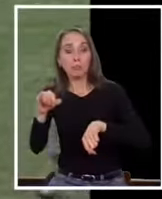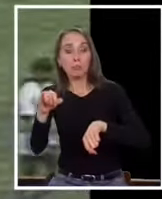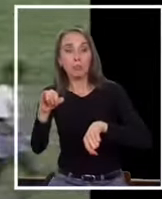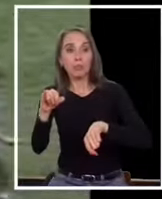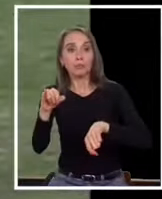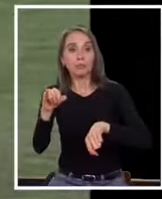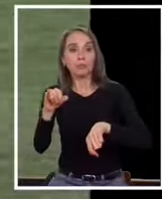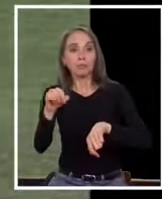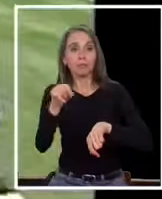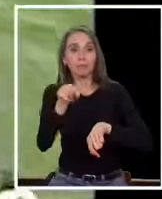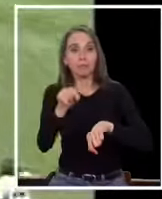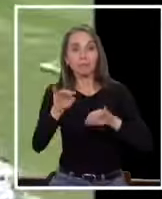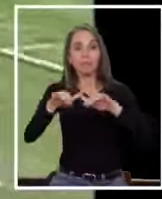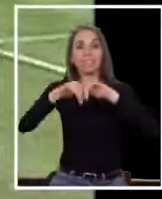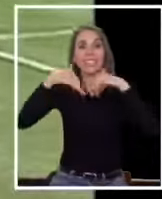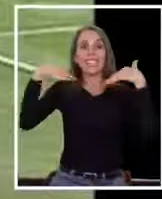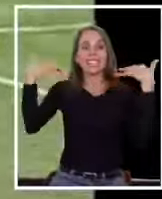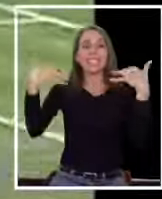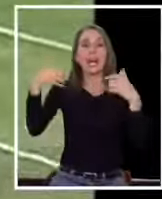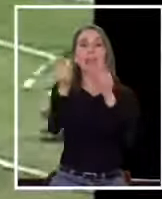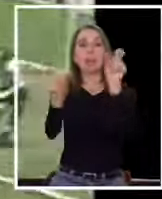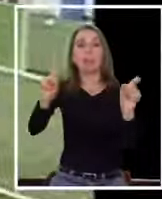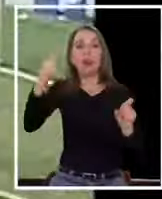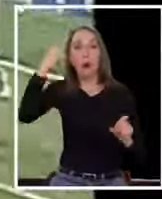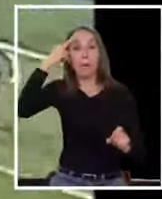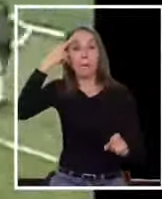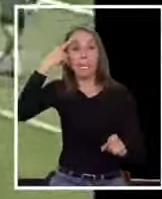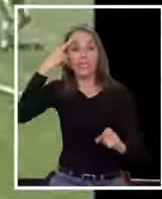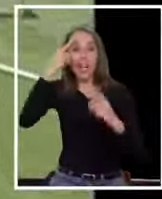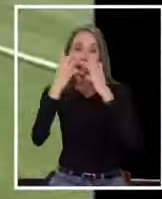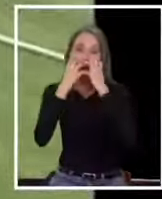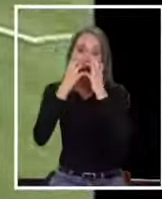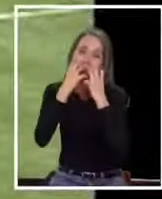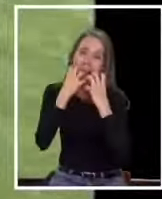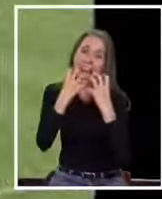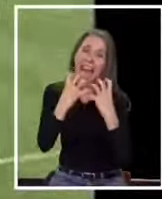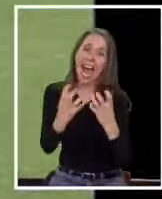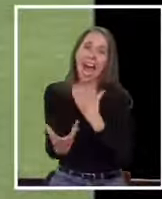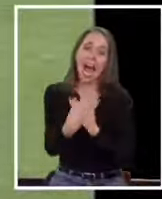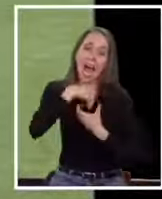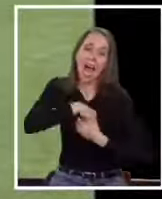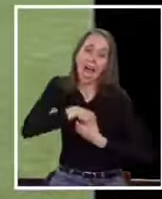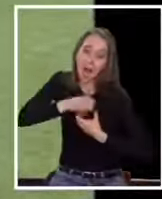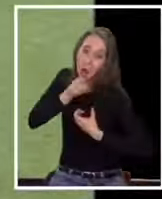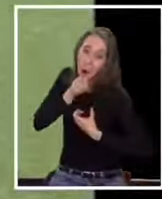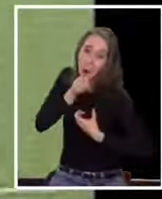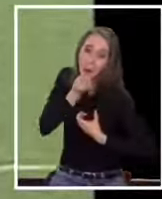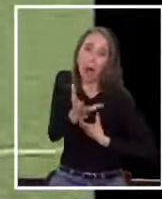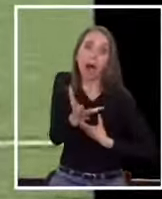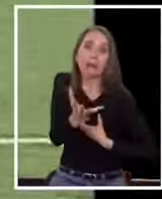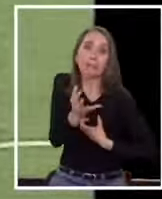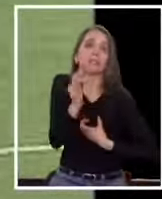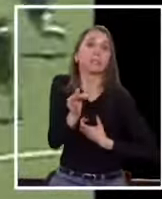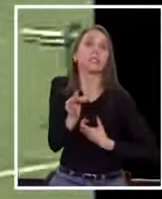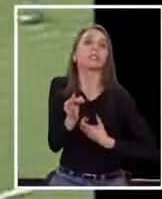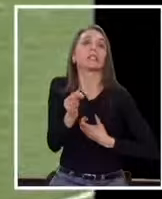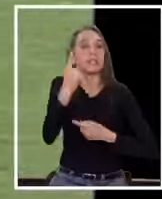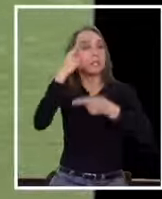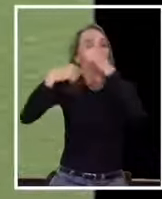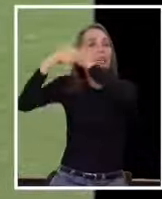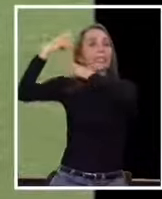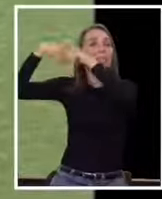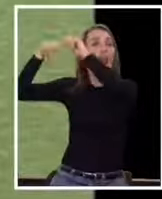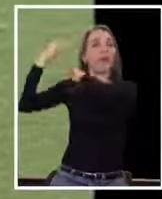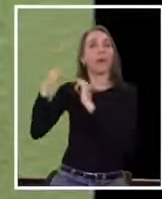ese instante y en ese estadio nadie pensó. Y ese grito y desahogo tenía una razón, una a la que había que